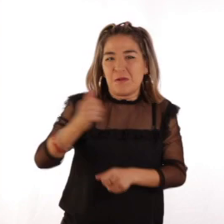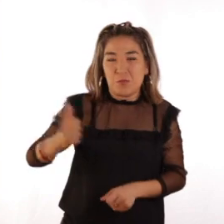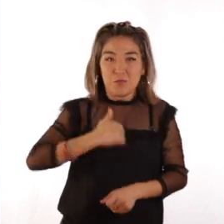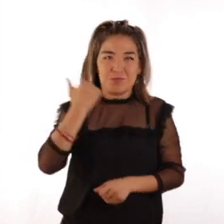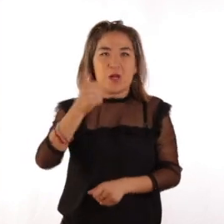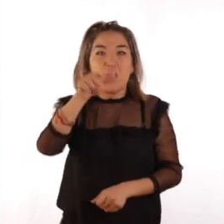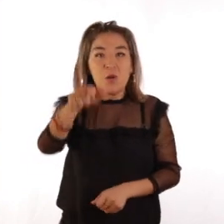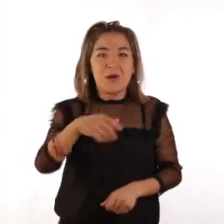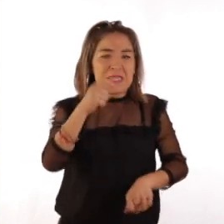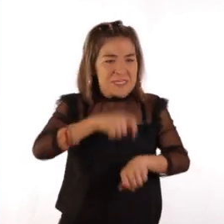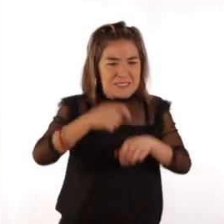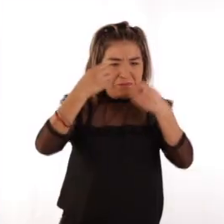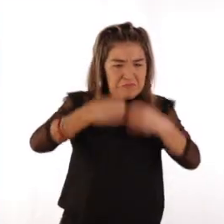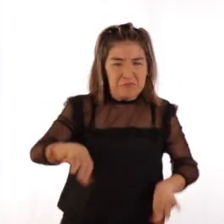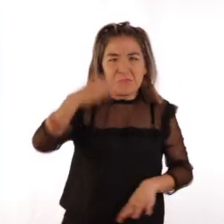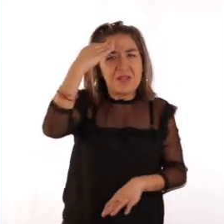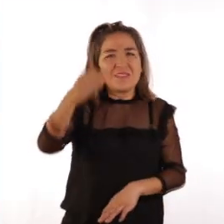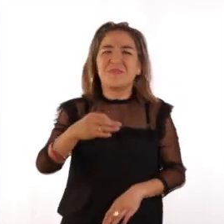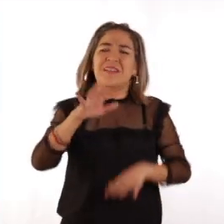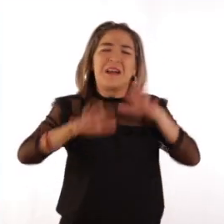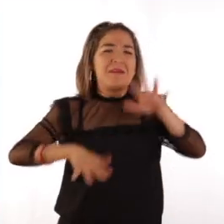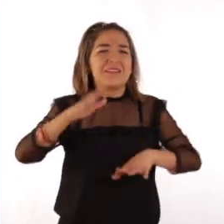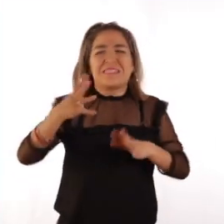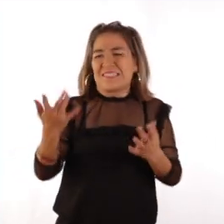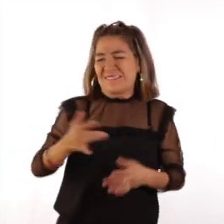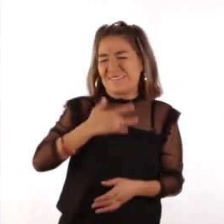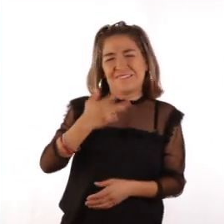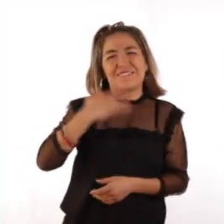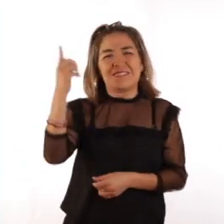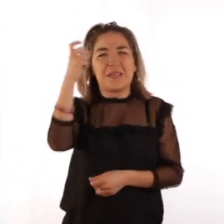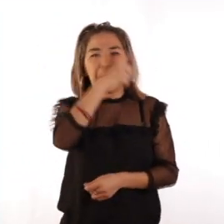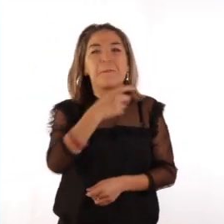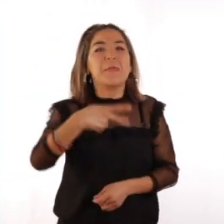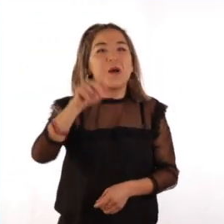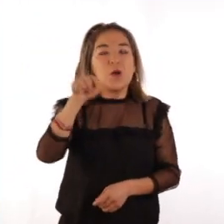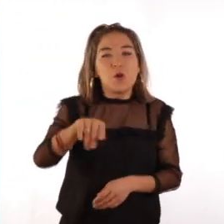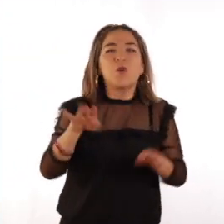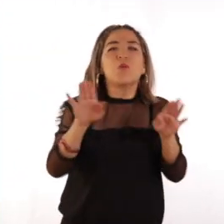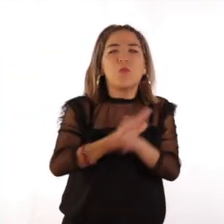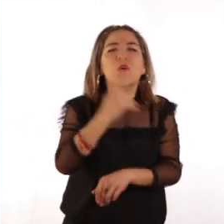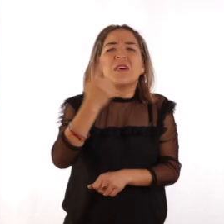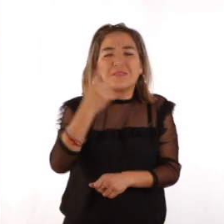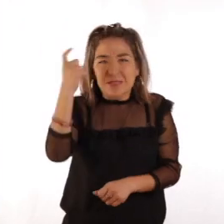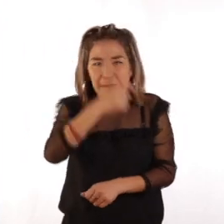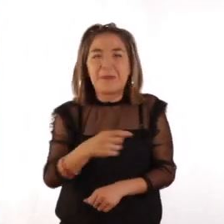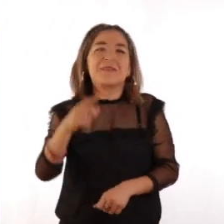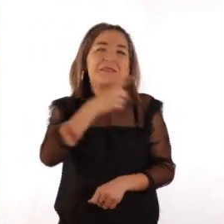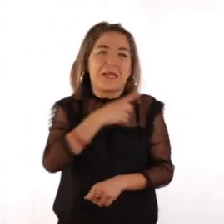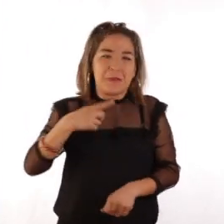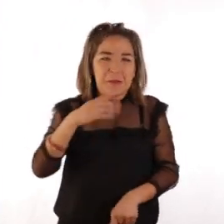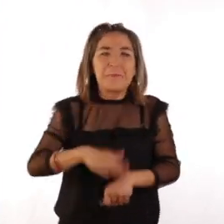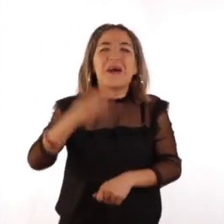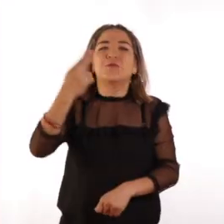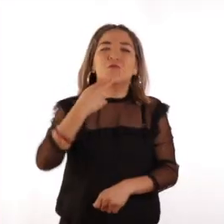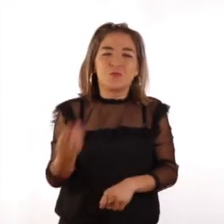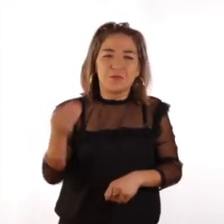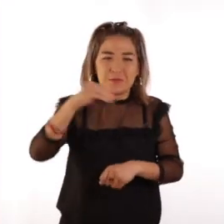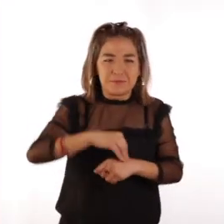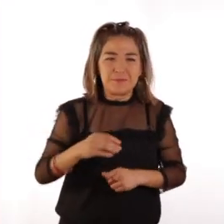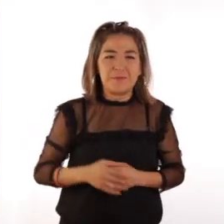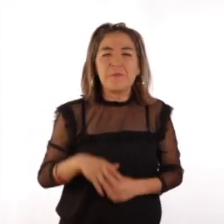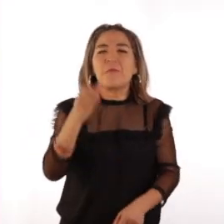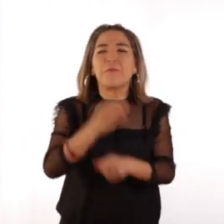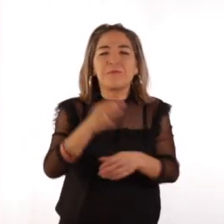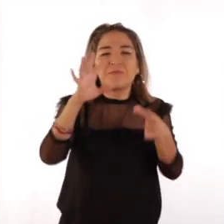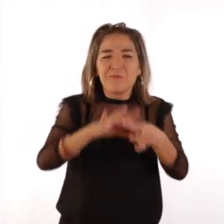podrán aprovecharlo, no es tiempo perdido, a veces se complica, mientras más complicado es porque es más aplicable.